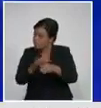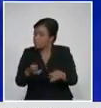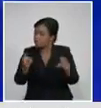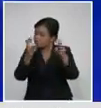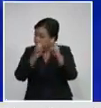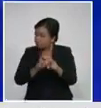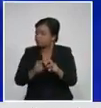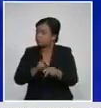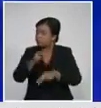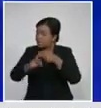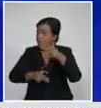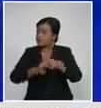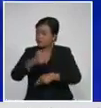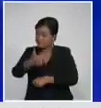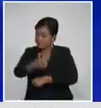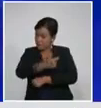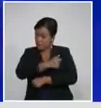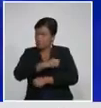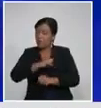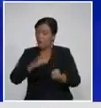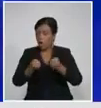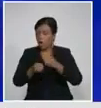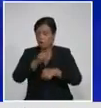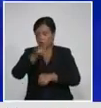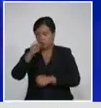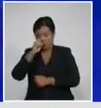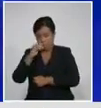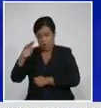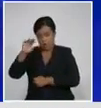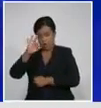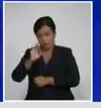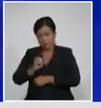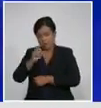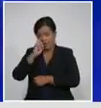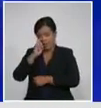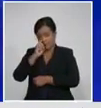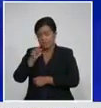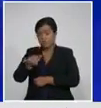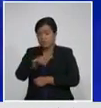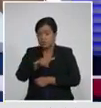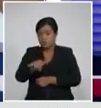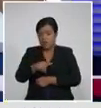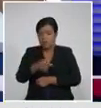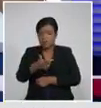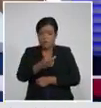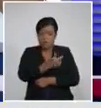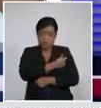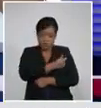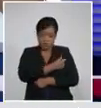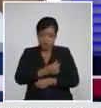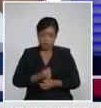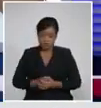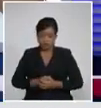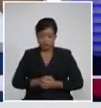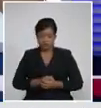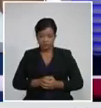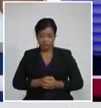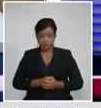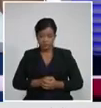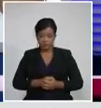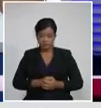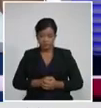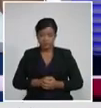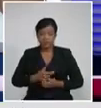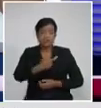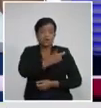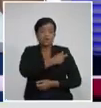los de intervención ya se van a incluir los mayores de 80 años. E incluso en la vacunación masiva también. Lo que